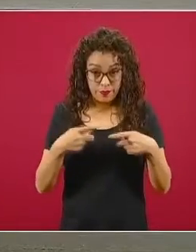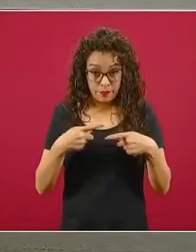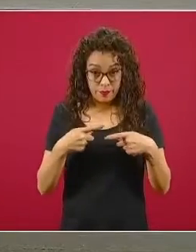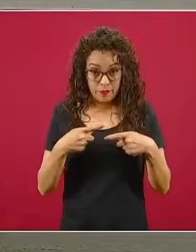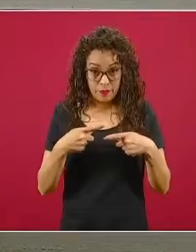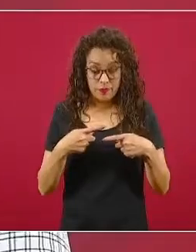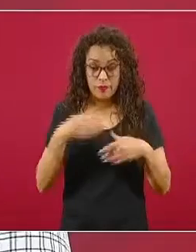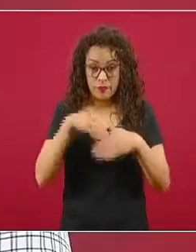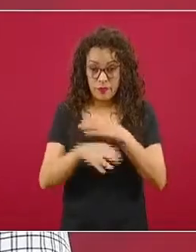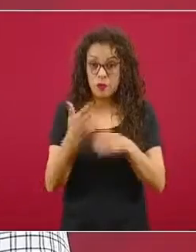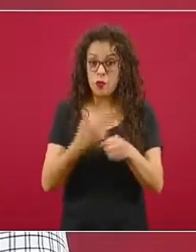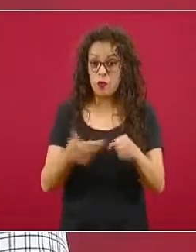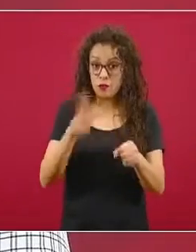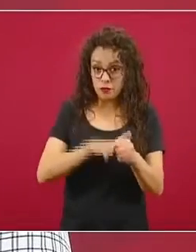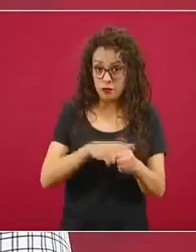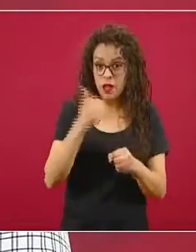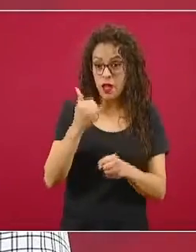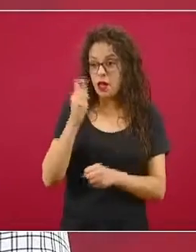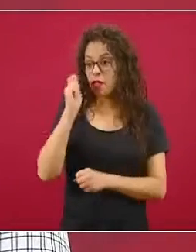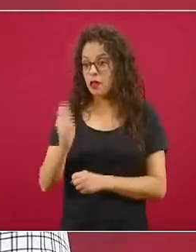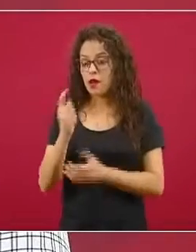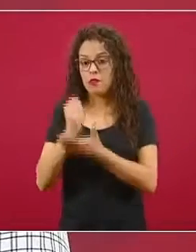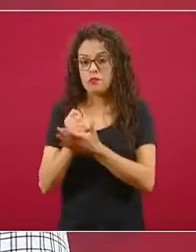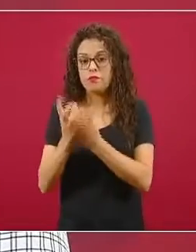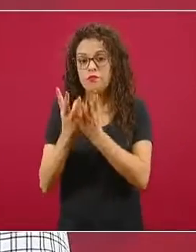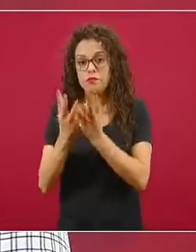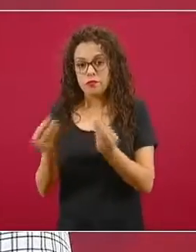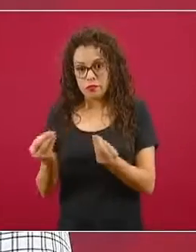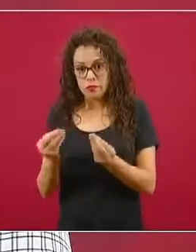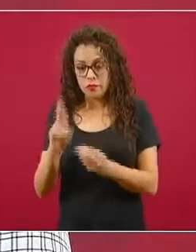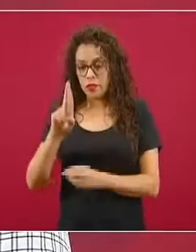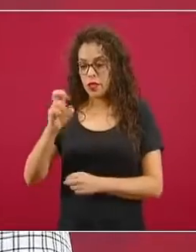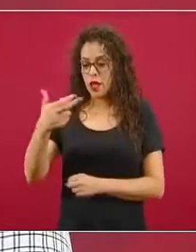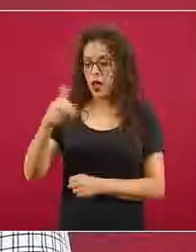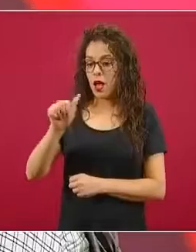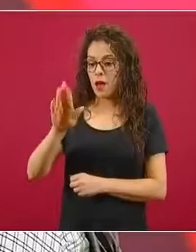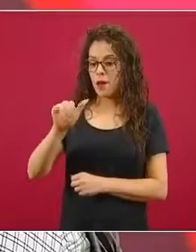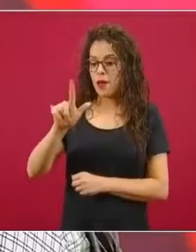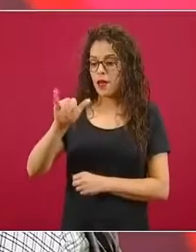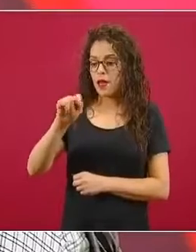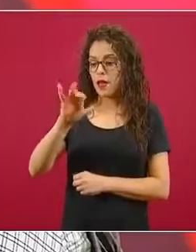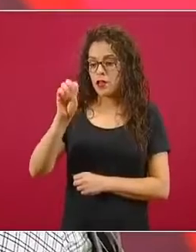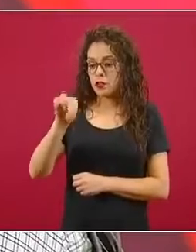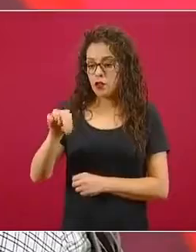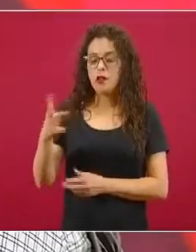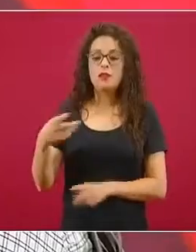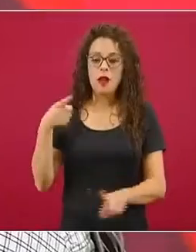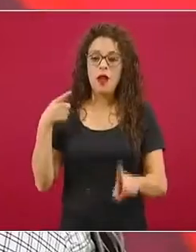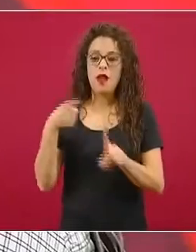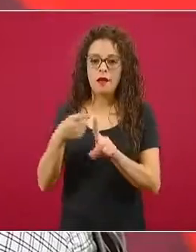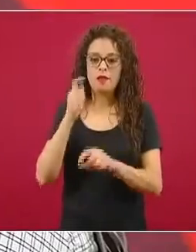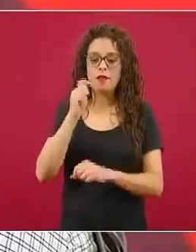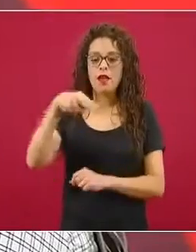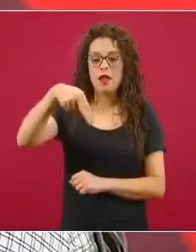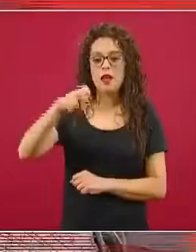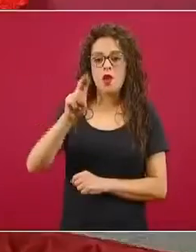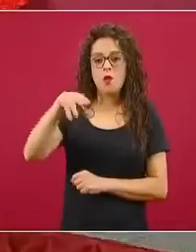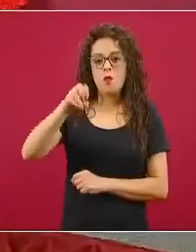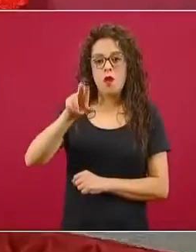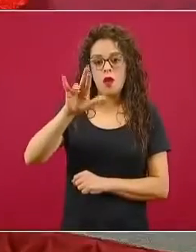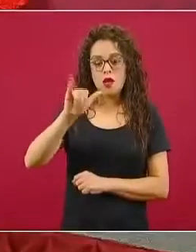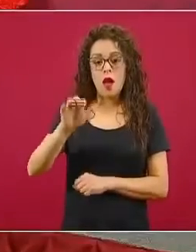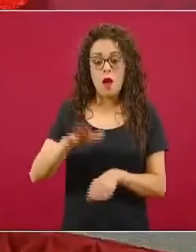su rehabilitación, es precisamente en los casos graves. Son aquellas neumonías en donde además cuando se interrumpe